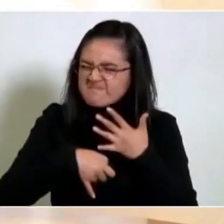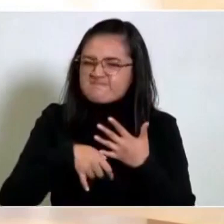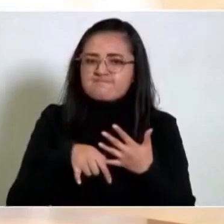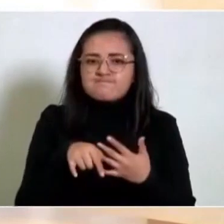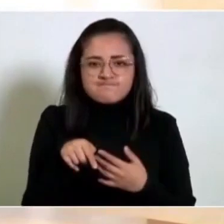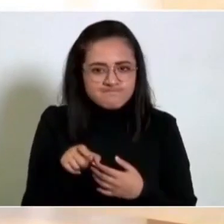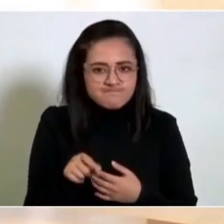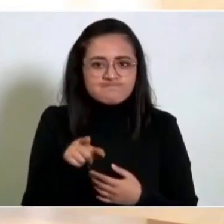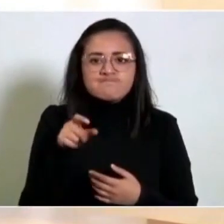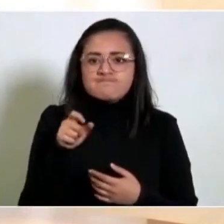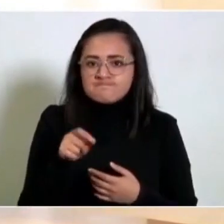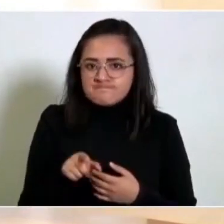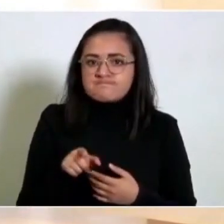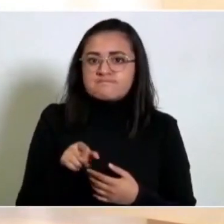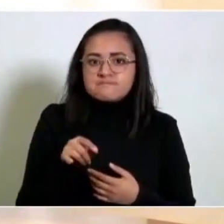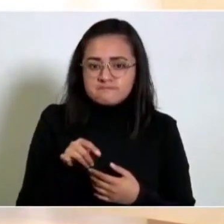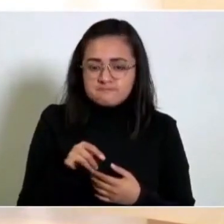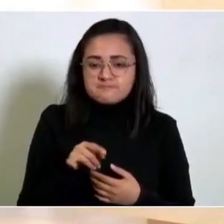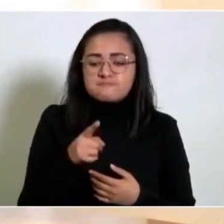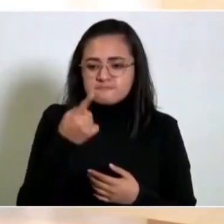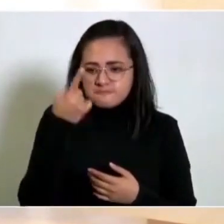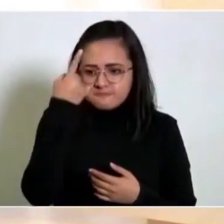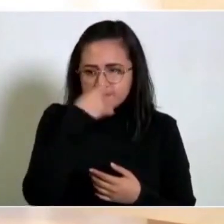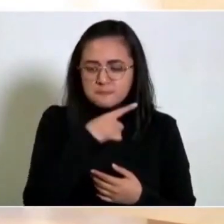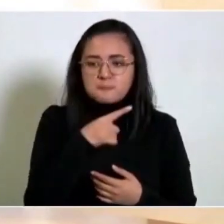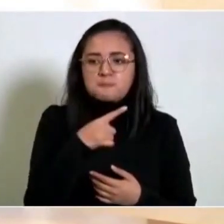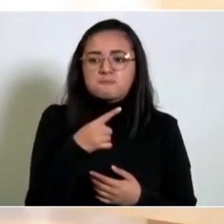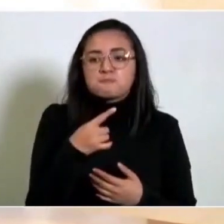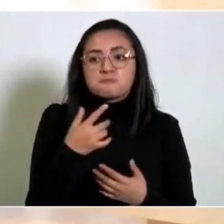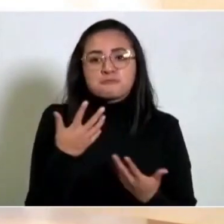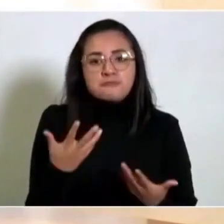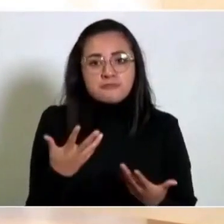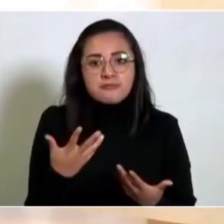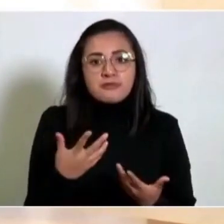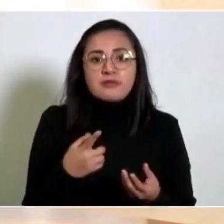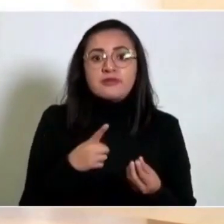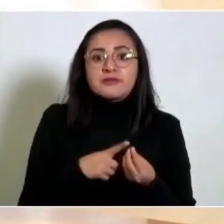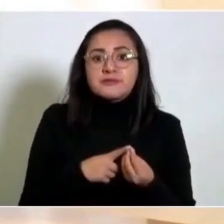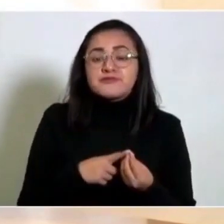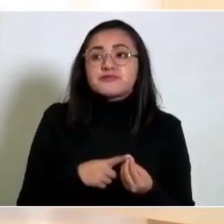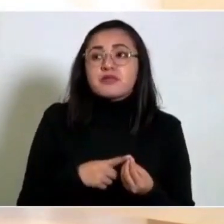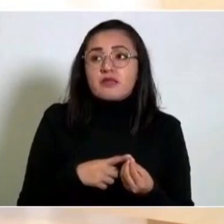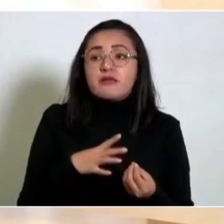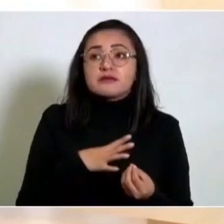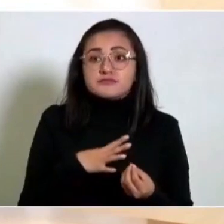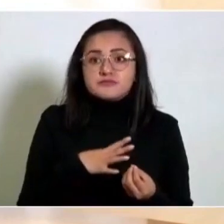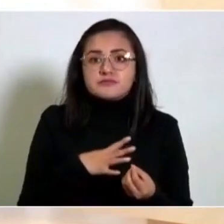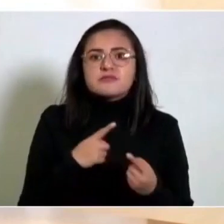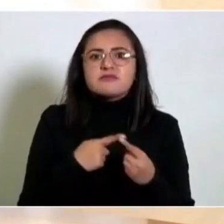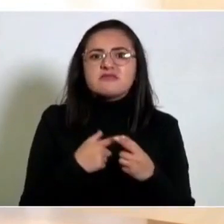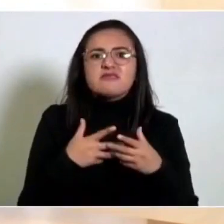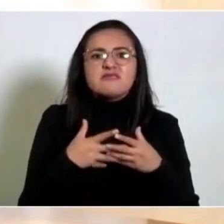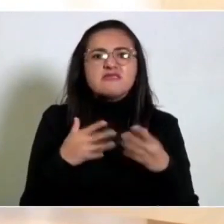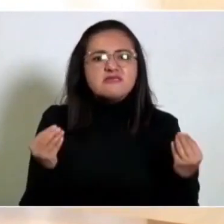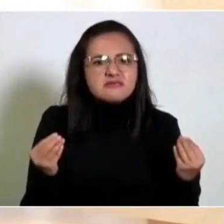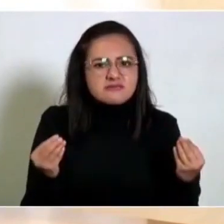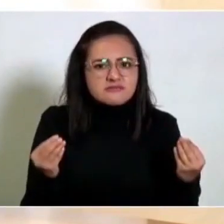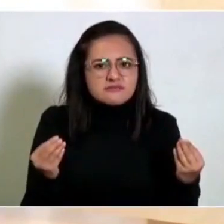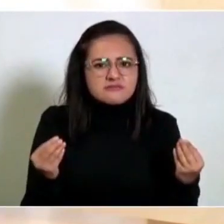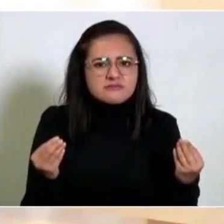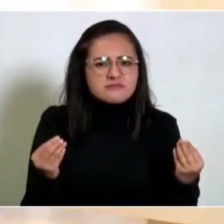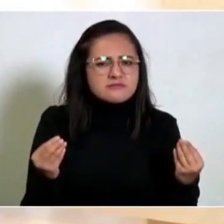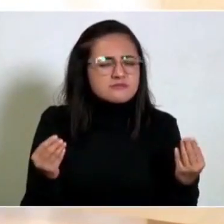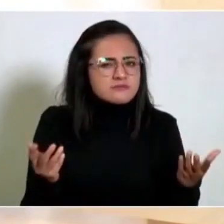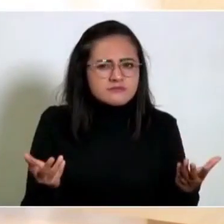legal, para determinar de lo que hubo, qué desapareció.